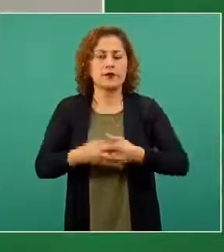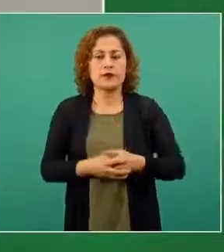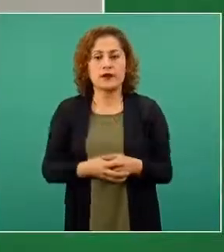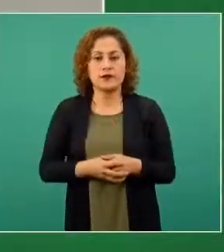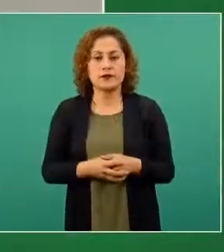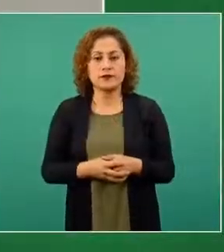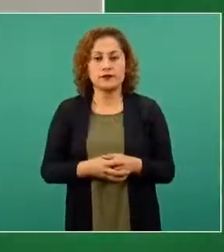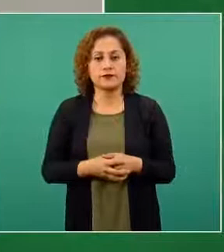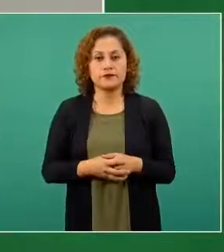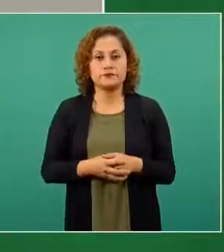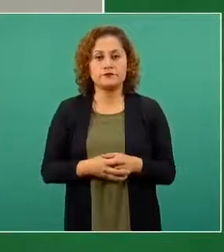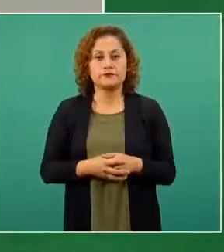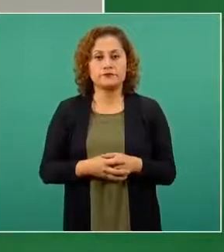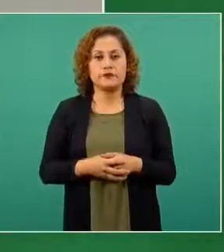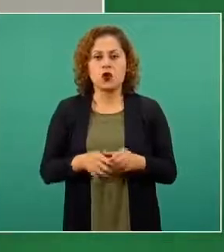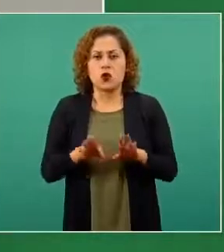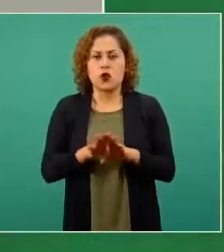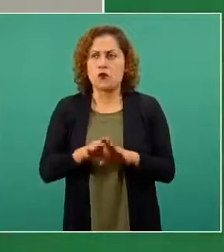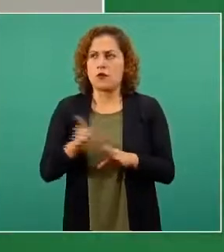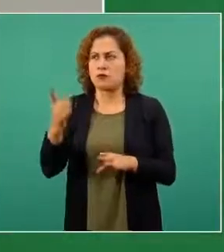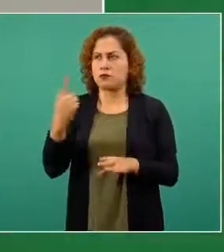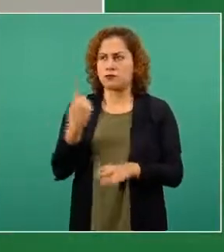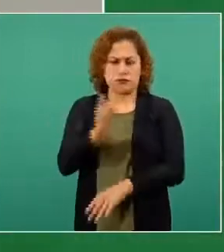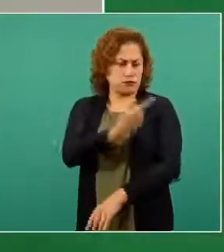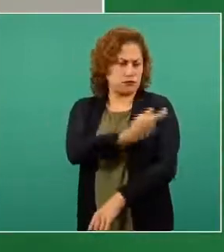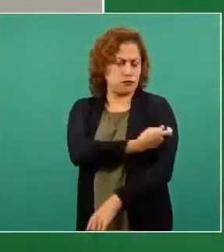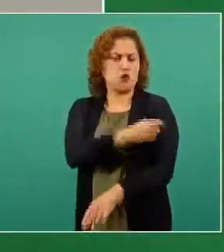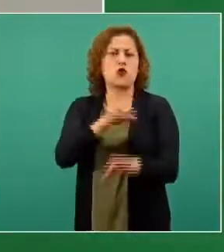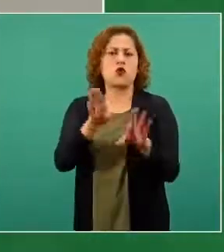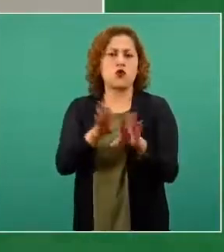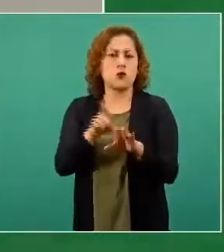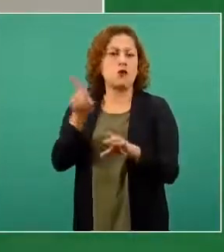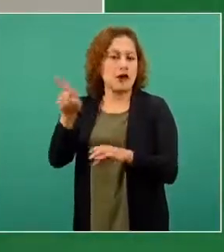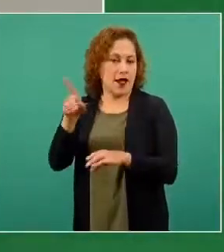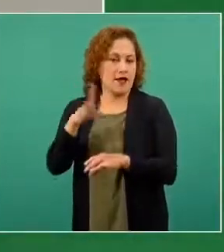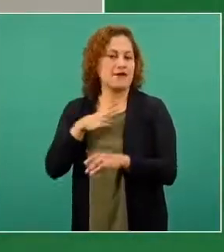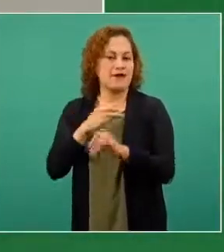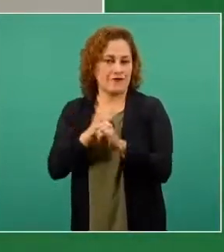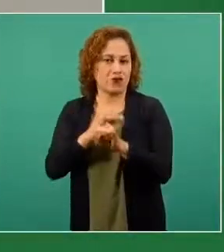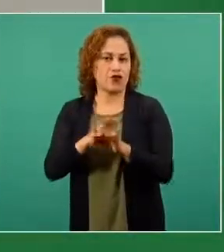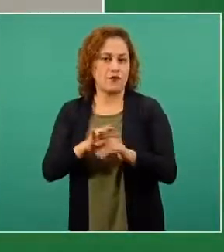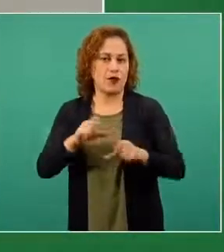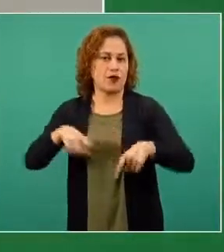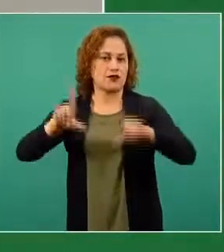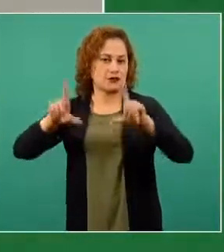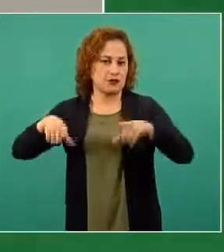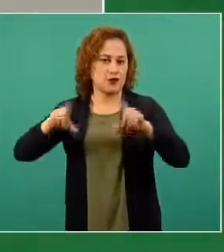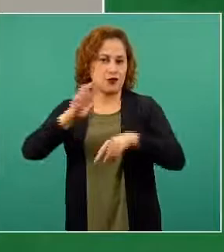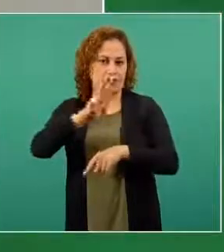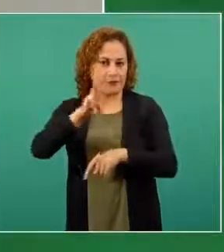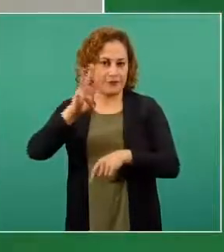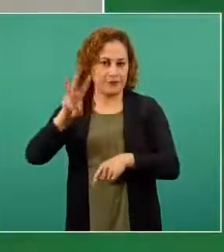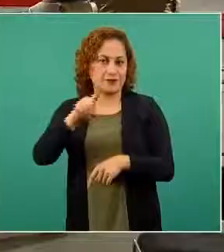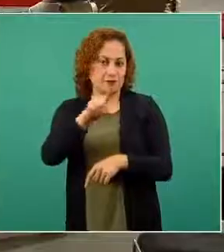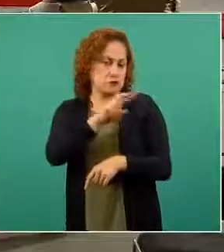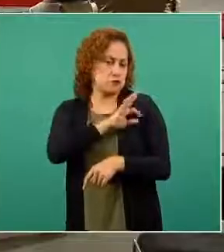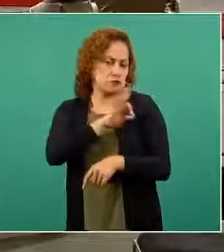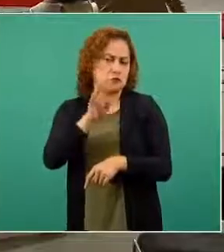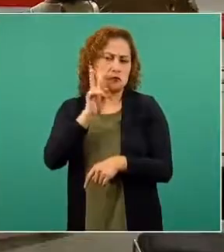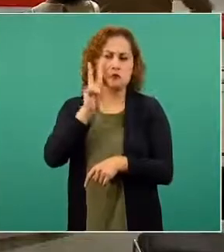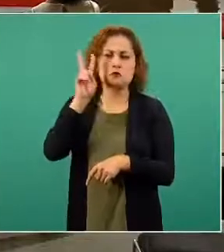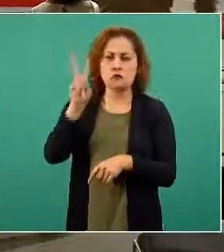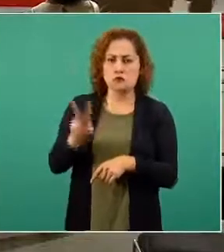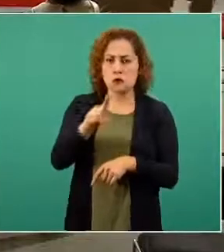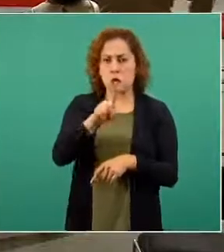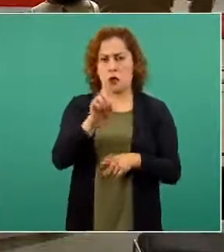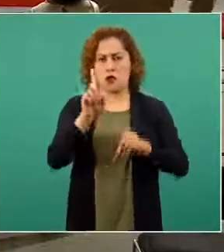específica de la colocación de la vacuna. Entonces, mucha información disponible que usted puede consultar y en su momento entonces salir de dudas